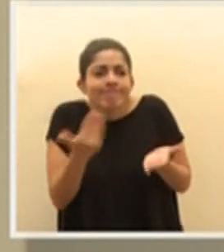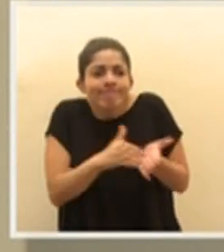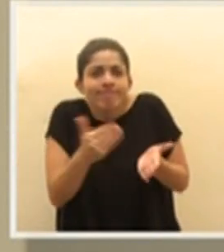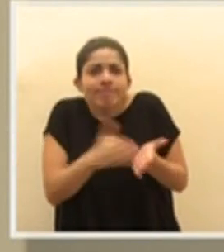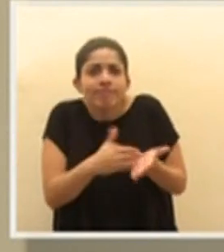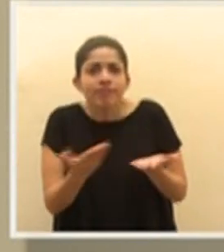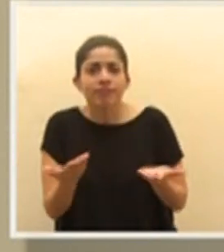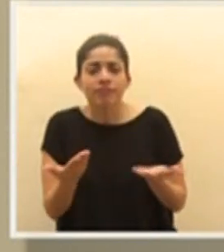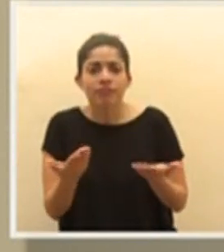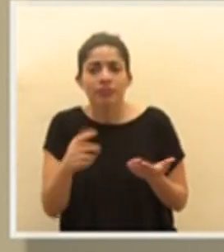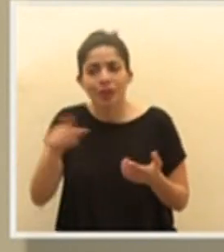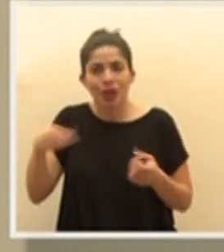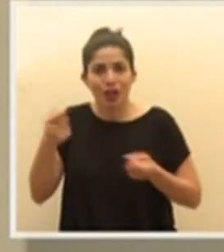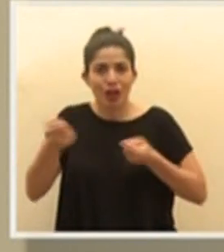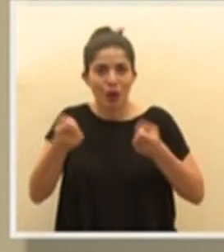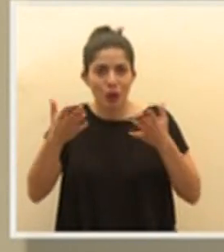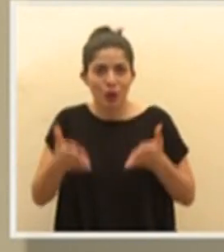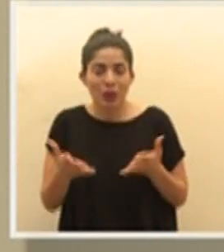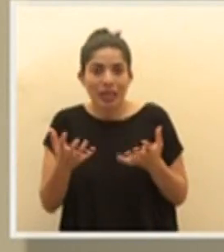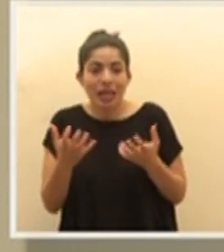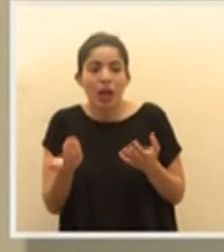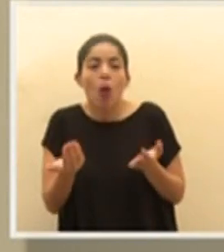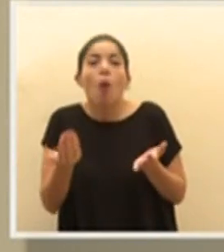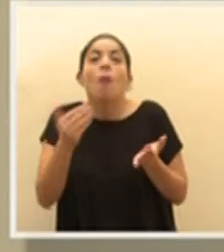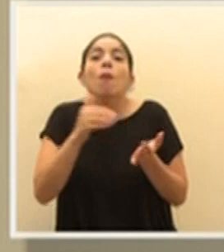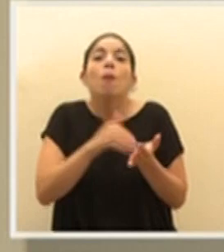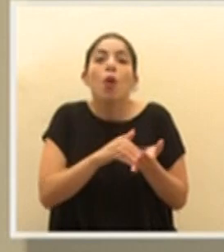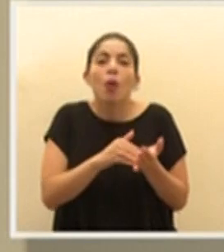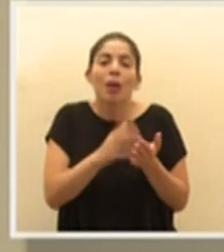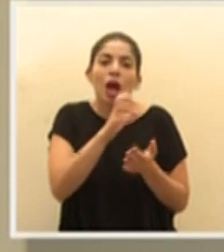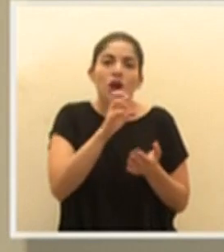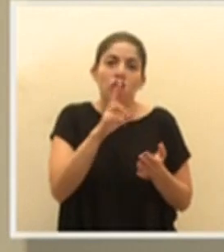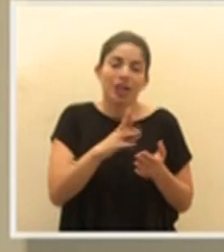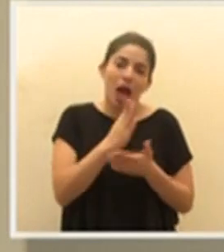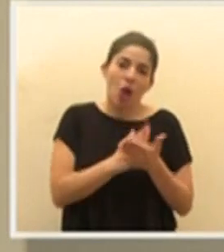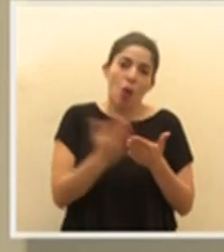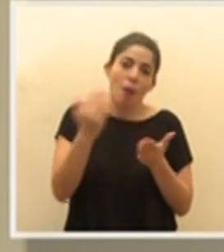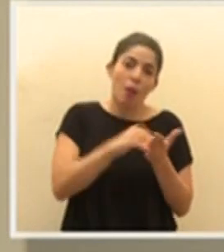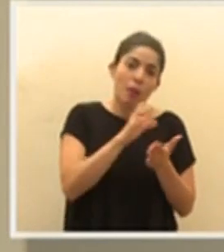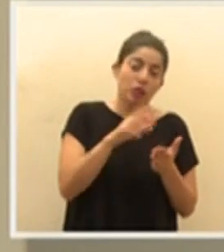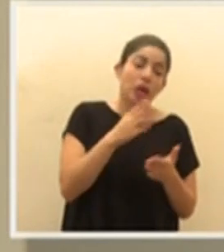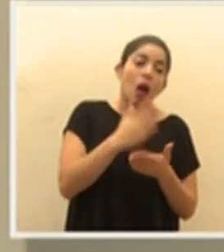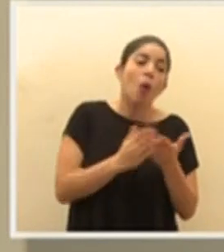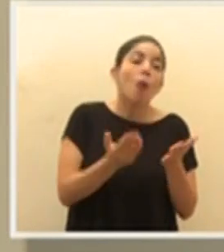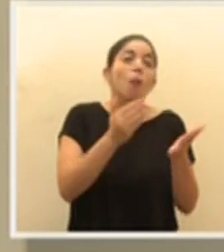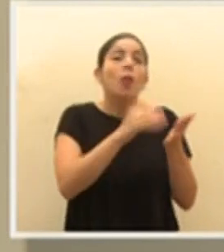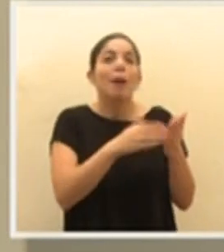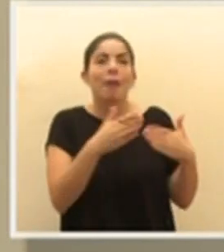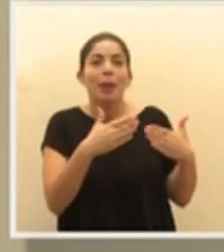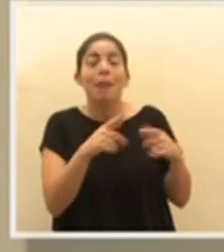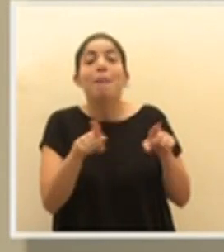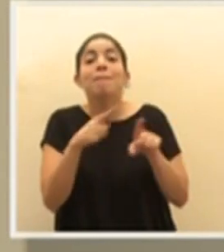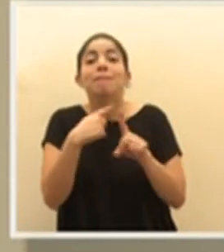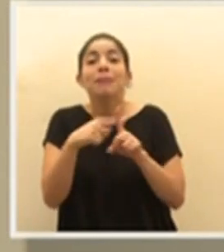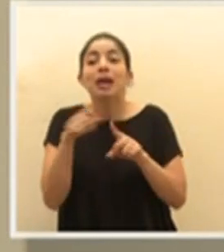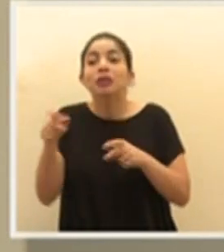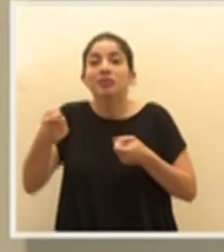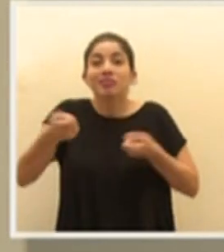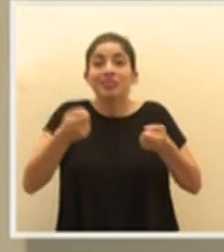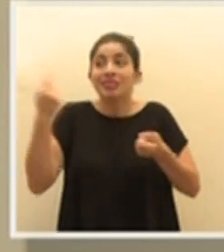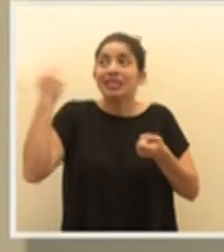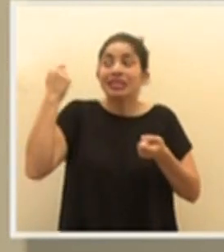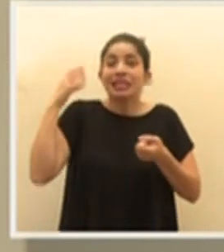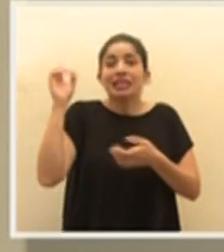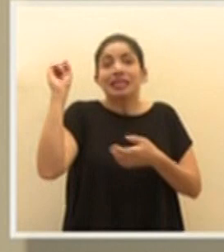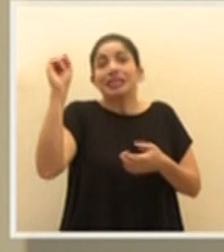de esos conductores, de volver a Costa Rica algunos, otros a Panamá, pero además de venir a dejar su carga,